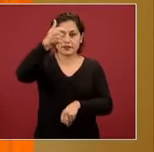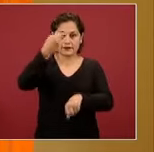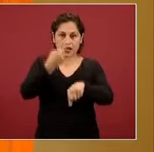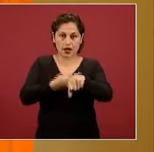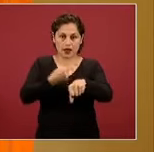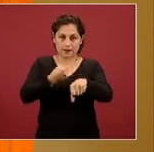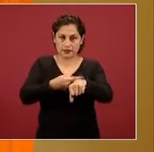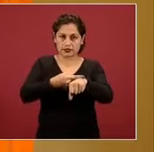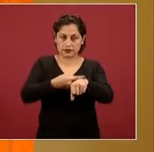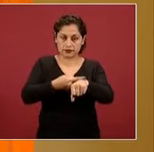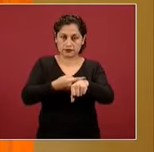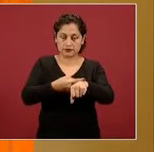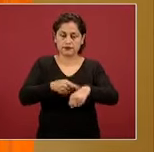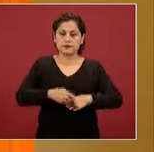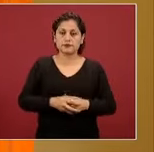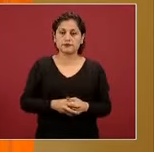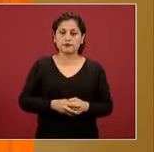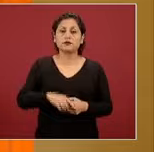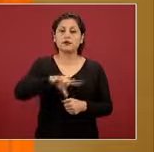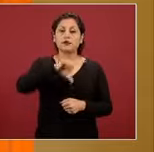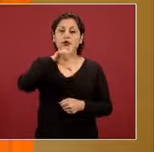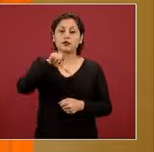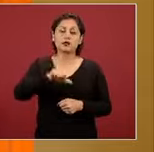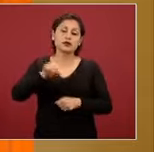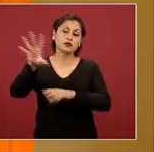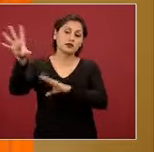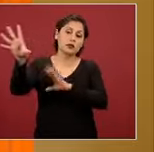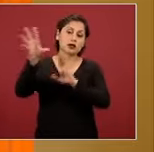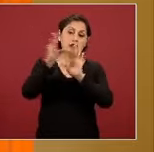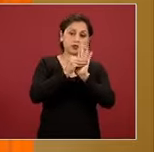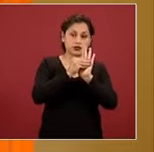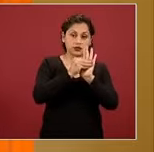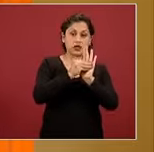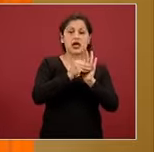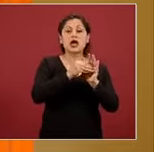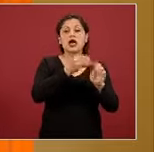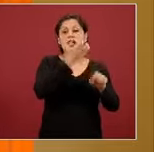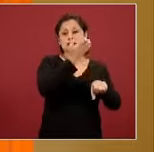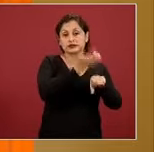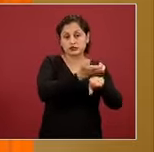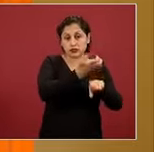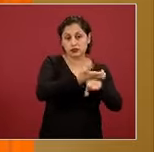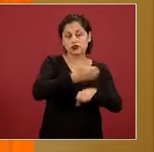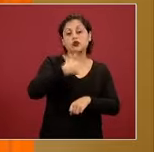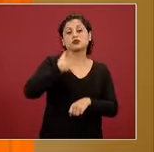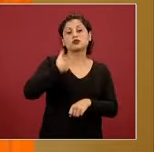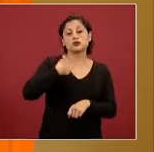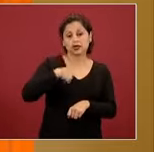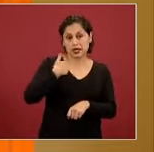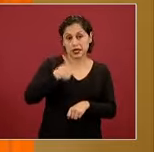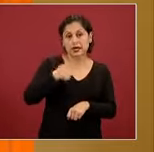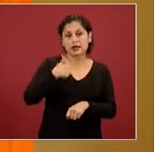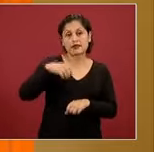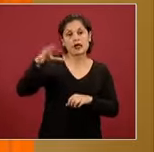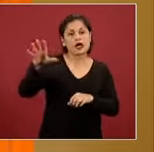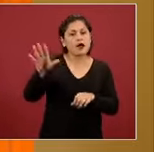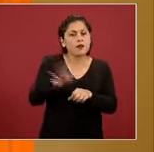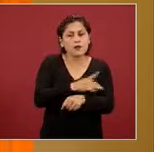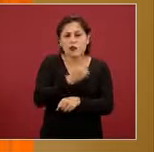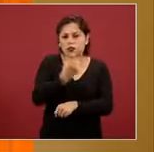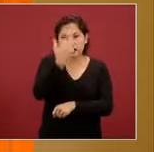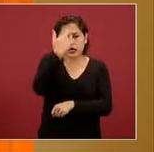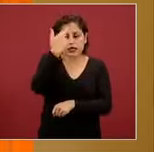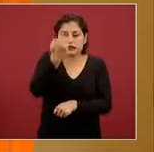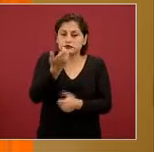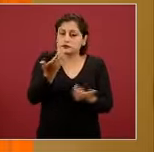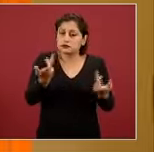origen aparente. Posteriormente se desplazó a Estados Unidos, a Canadá, indudablemente por medio del transporte de